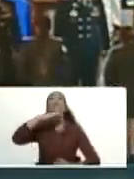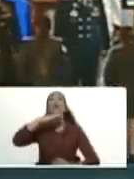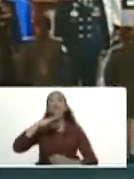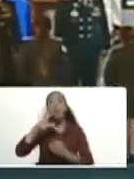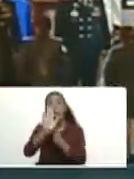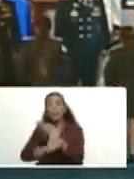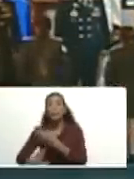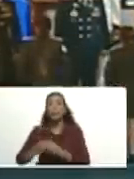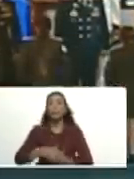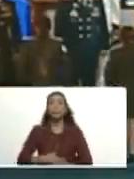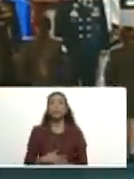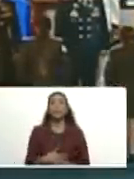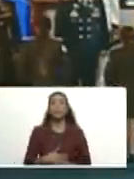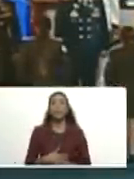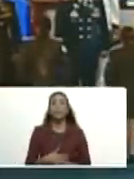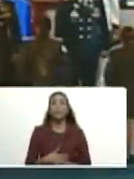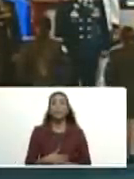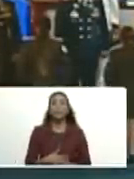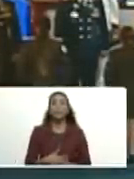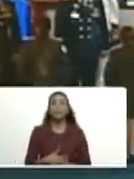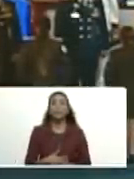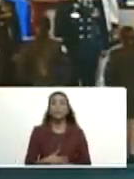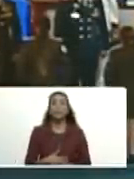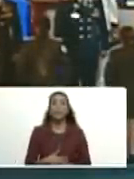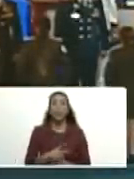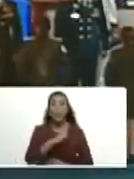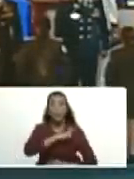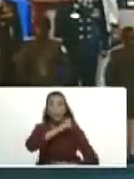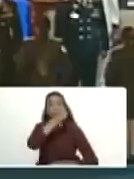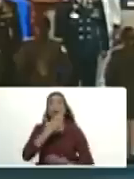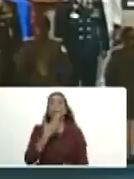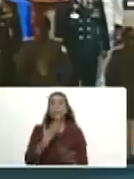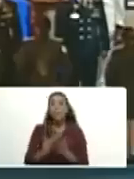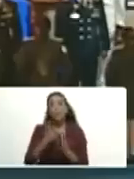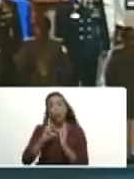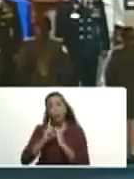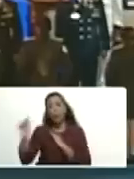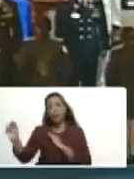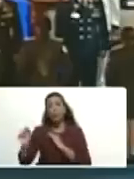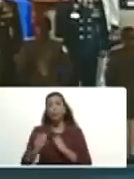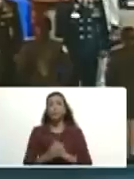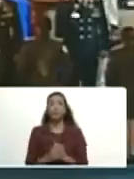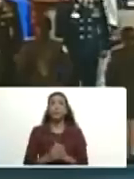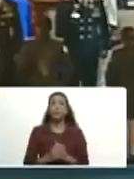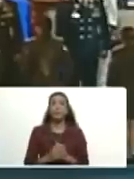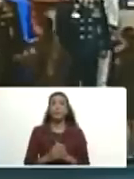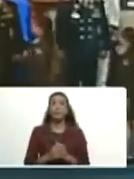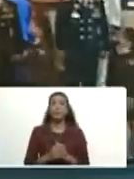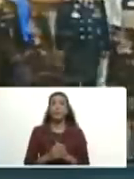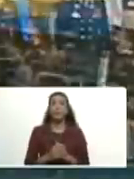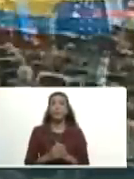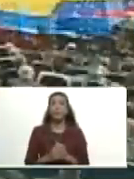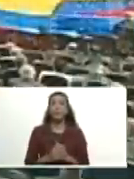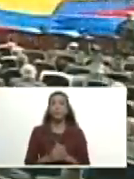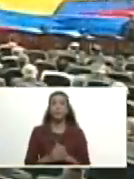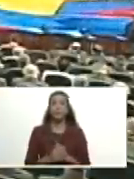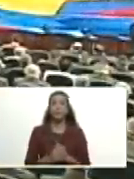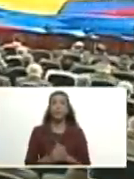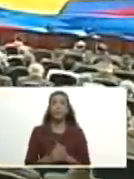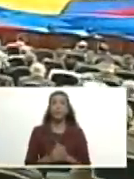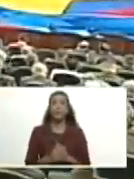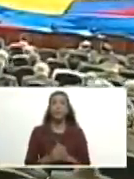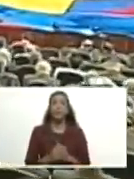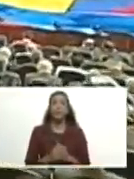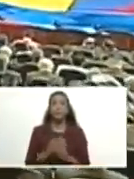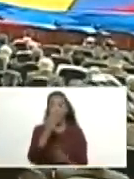perdonar y mantener la paz. ¡Chávez vive! Mi comandante en jefe, permiso para retirarme. a la izquierda.